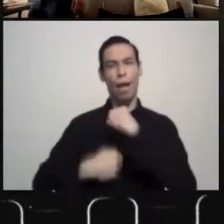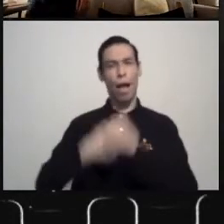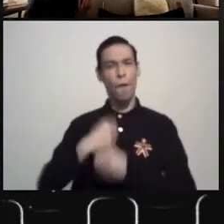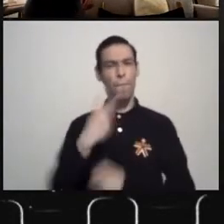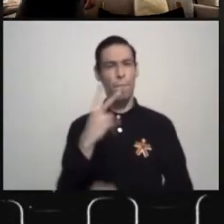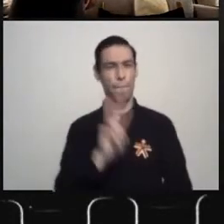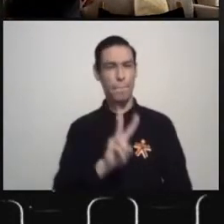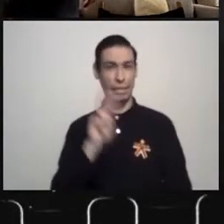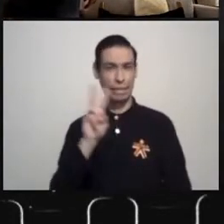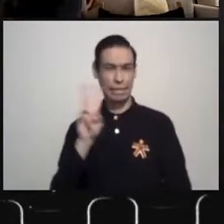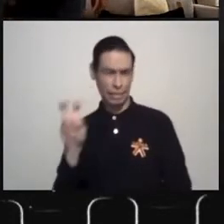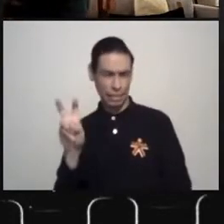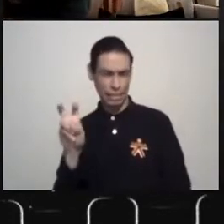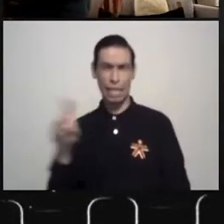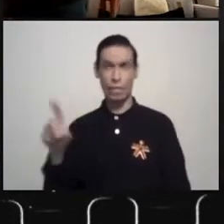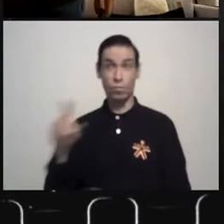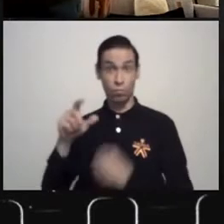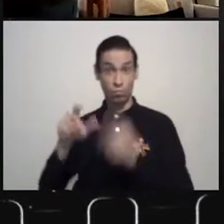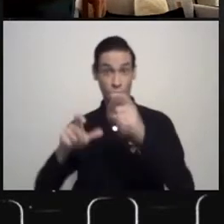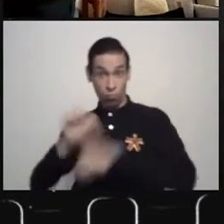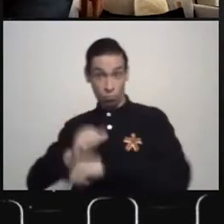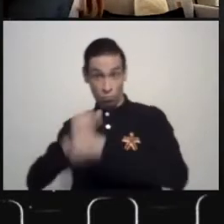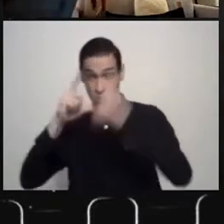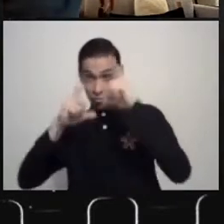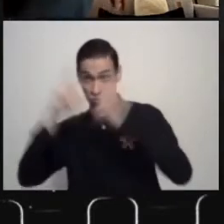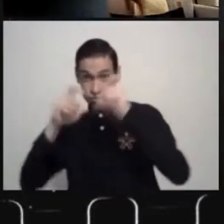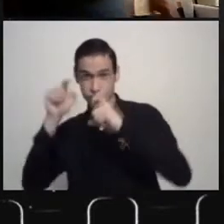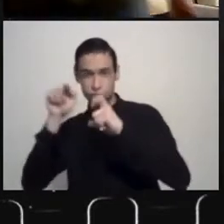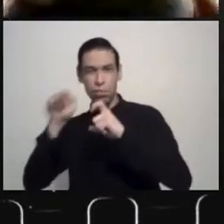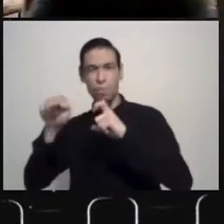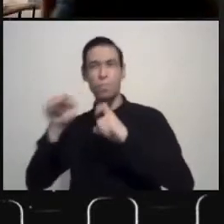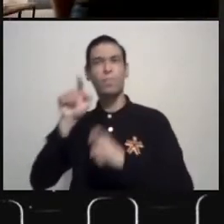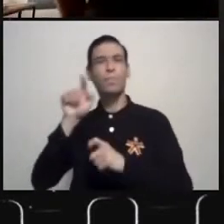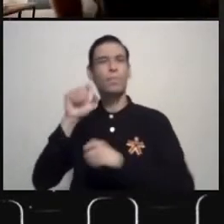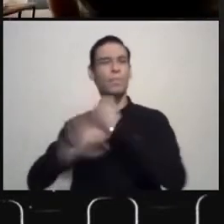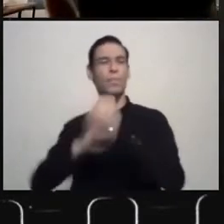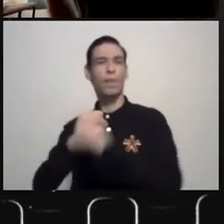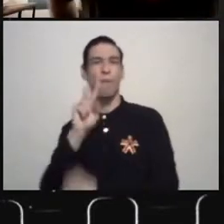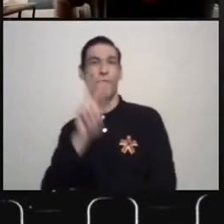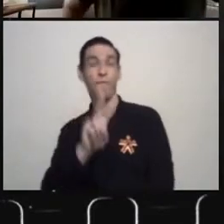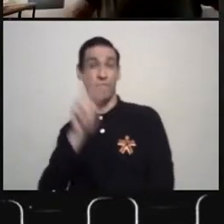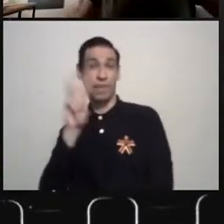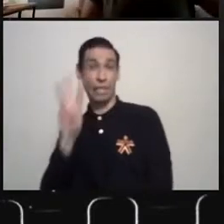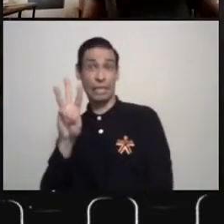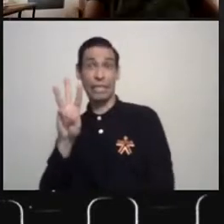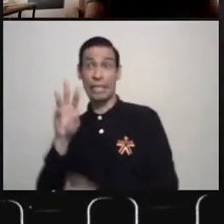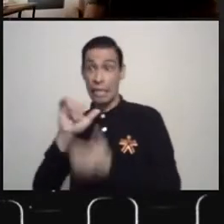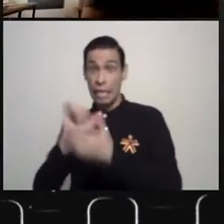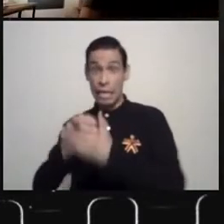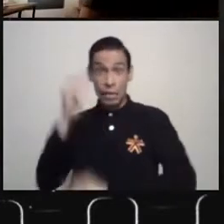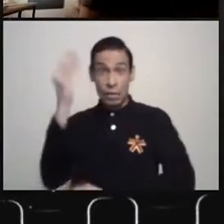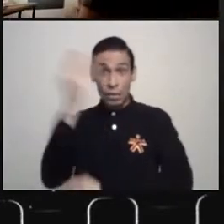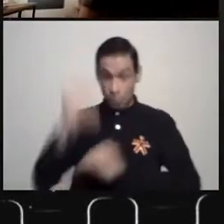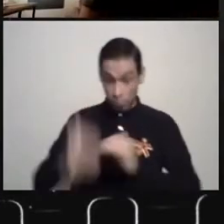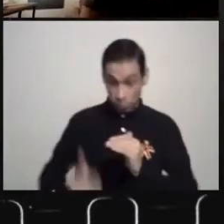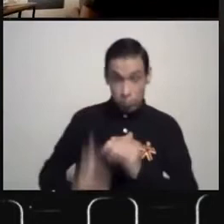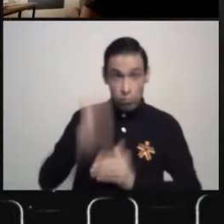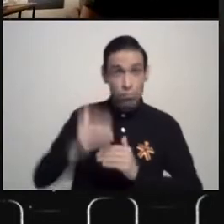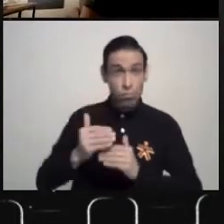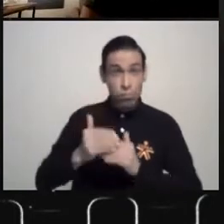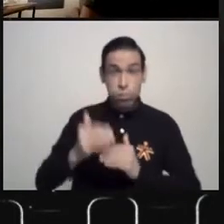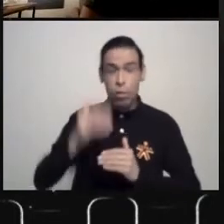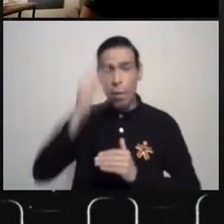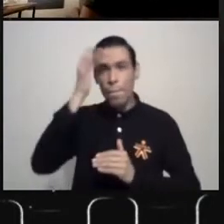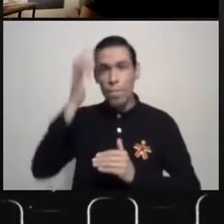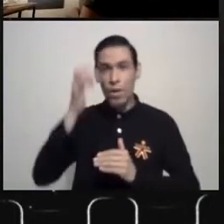tenía 23. Y esa película realmente para mí es el punto de partida, porque todos esos años de cortos, pues